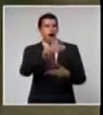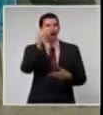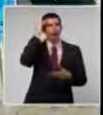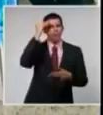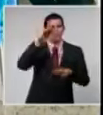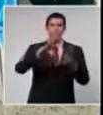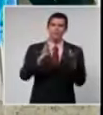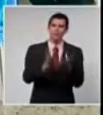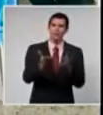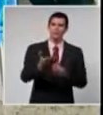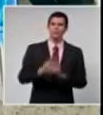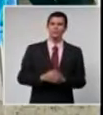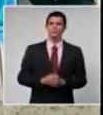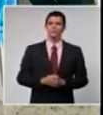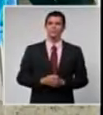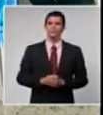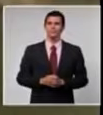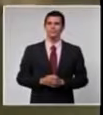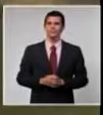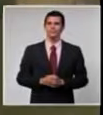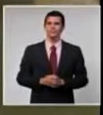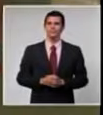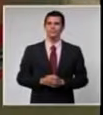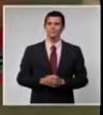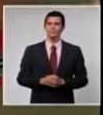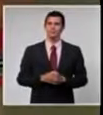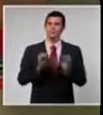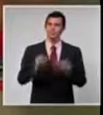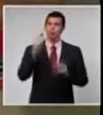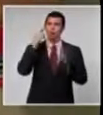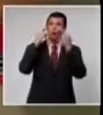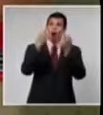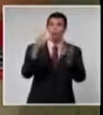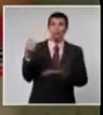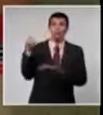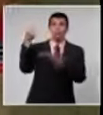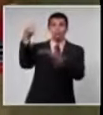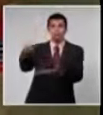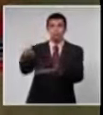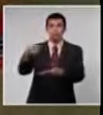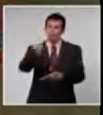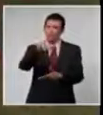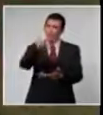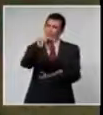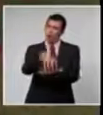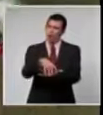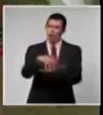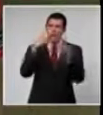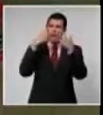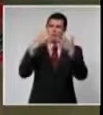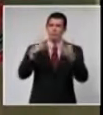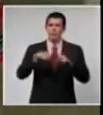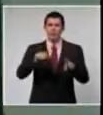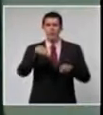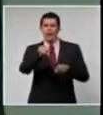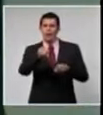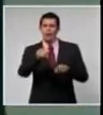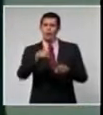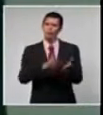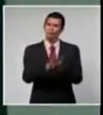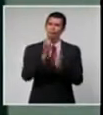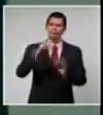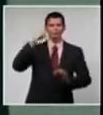de un colectivo que atesora un espacio único, pero el mayor homenaje a este centro cultural sigue siendo preservar y divulgar celosamente su